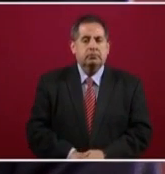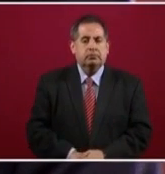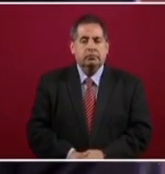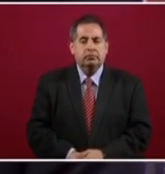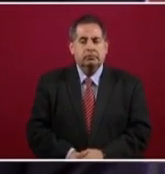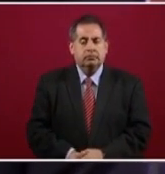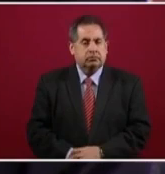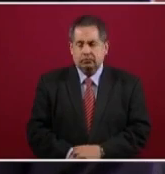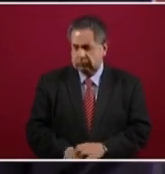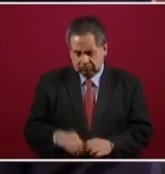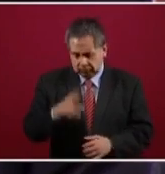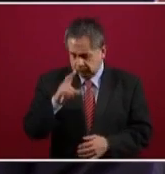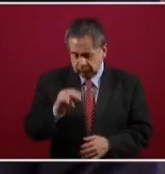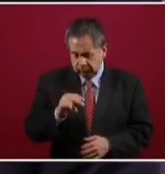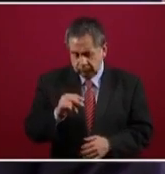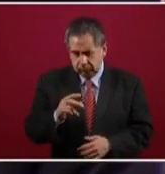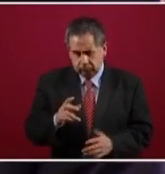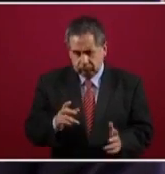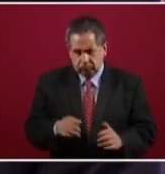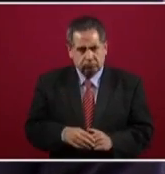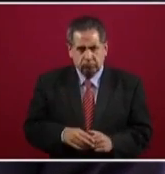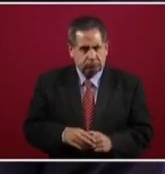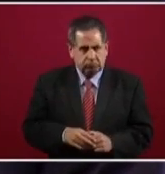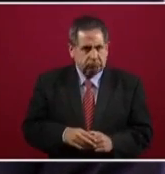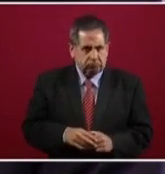y no aceptar